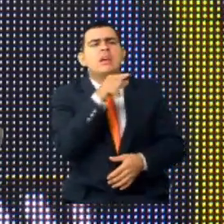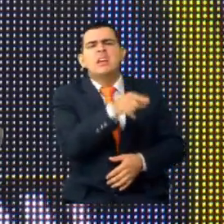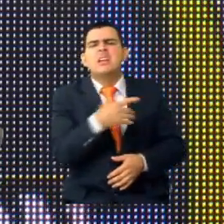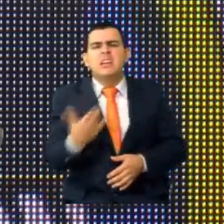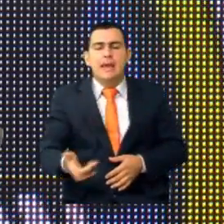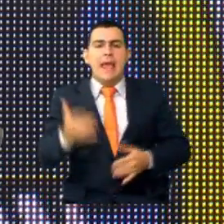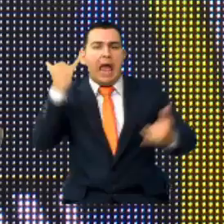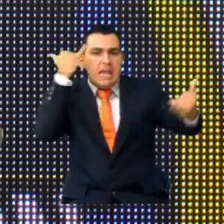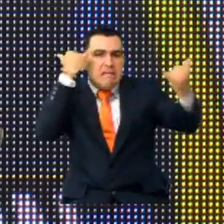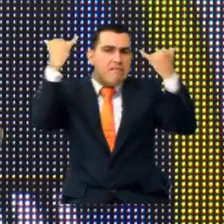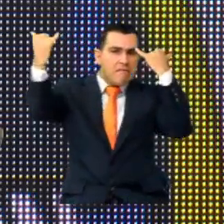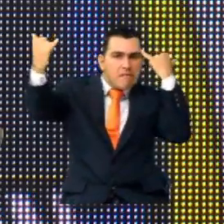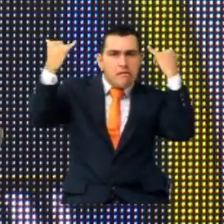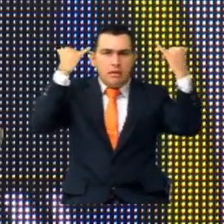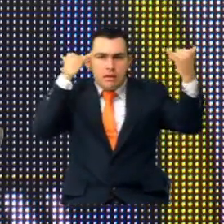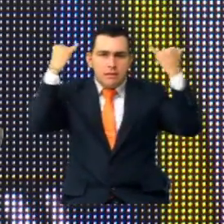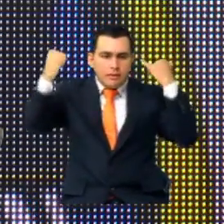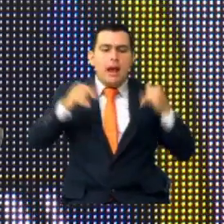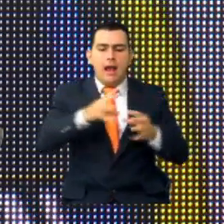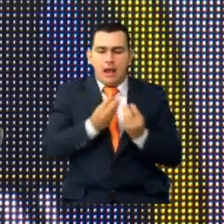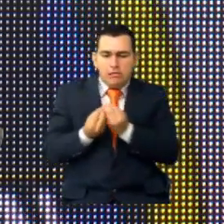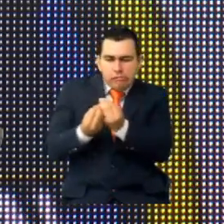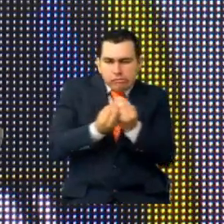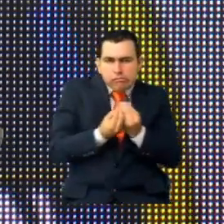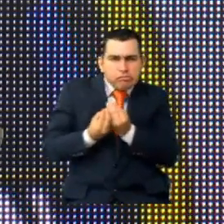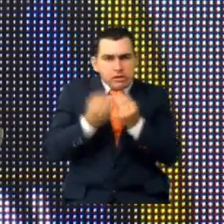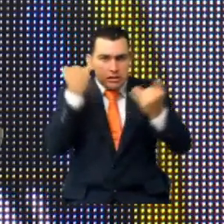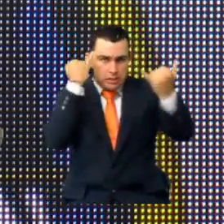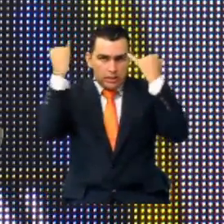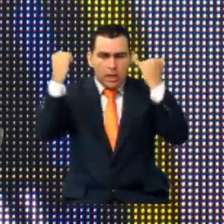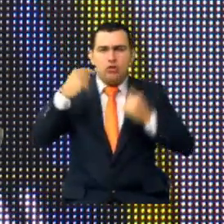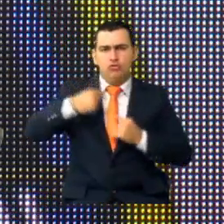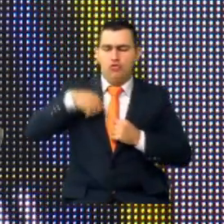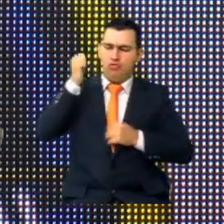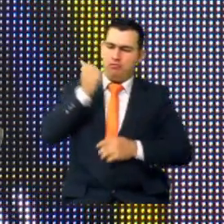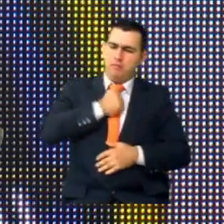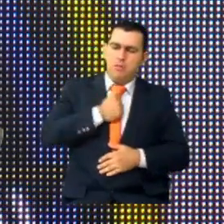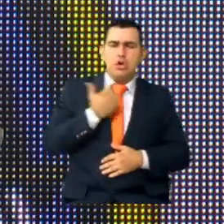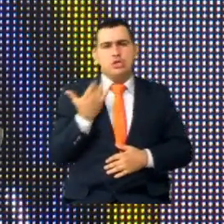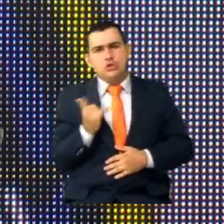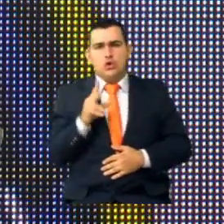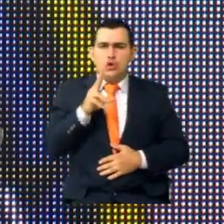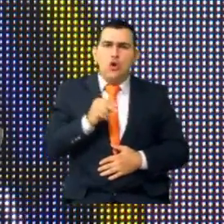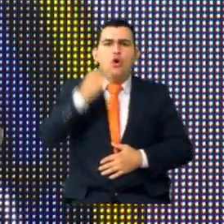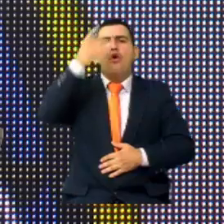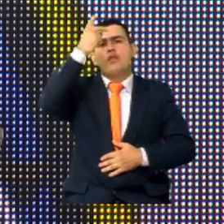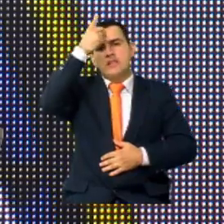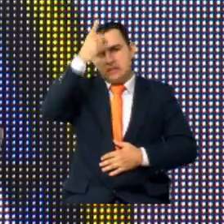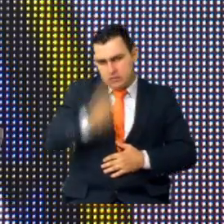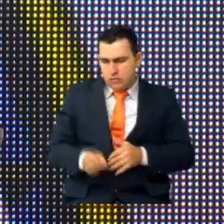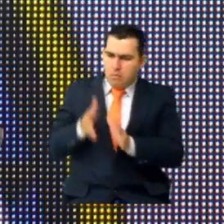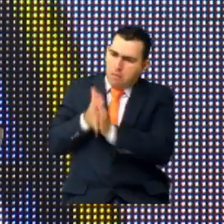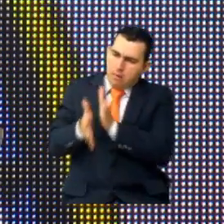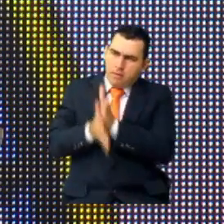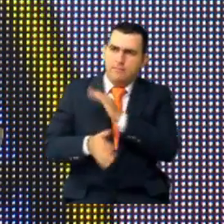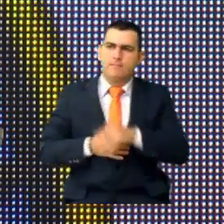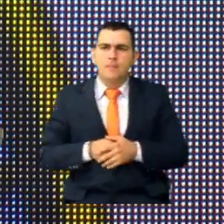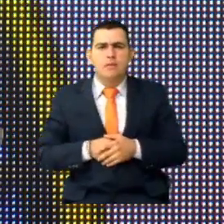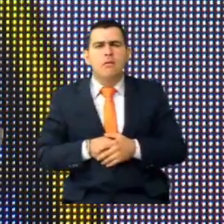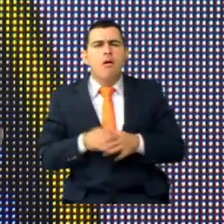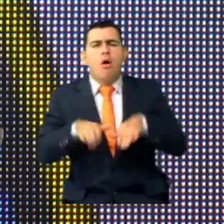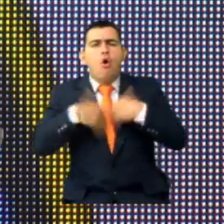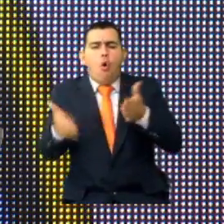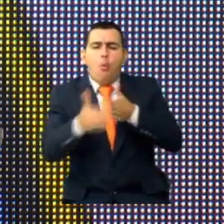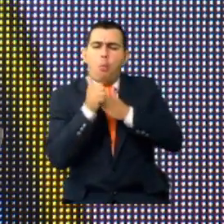de ideas, en el que los candidatos podrán debatir con sus similares las ideas expuestas en el debate de hoy. La metodología para